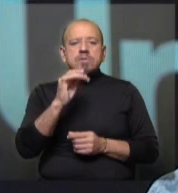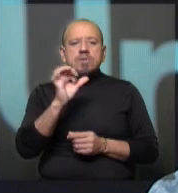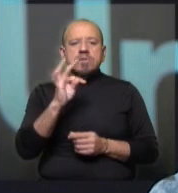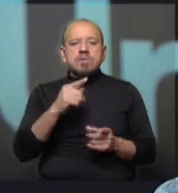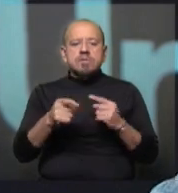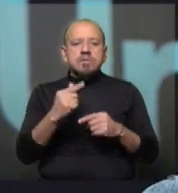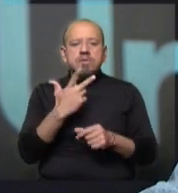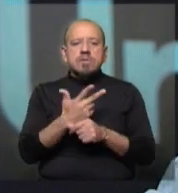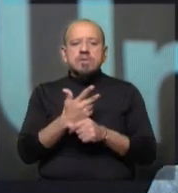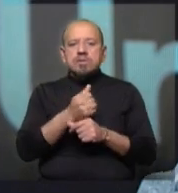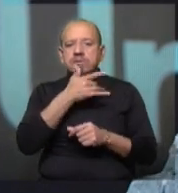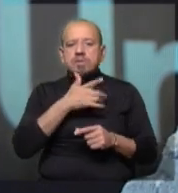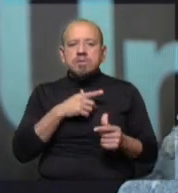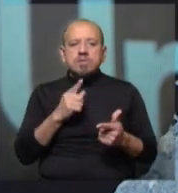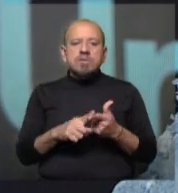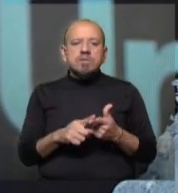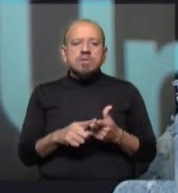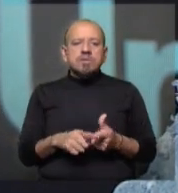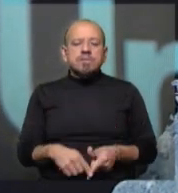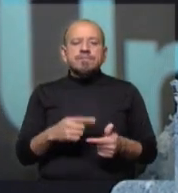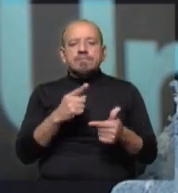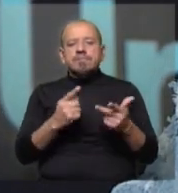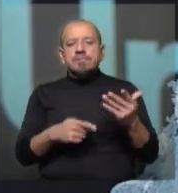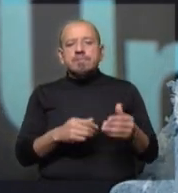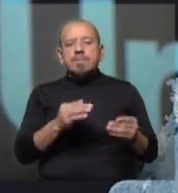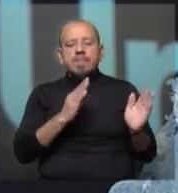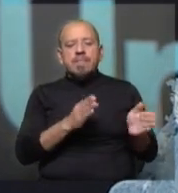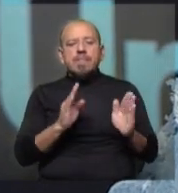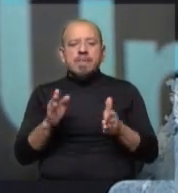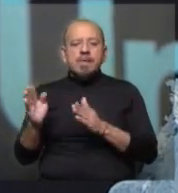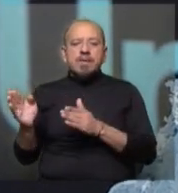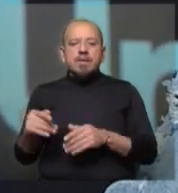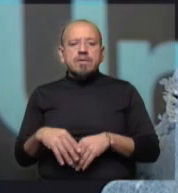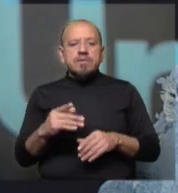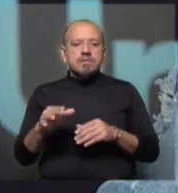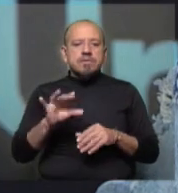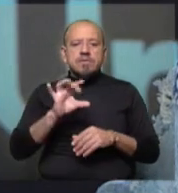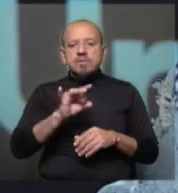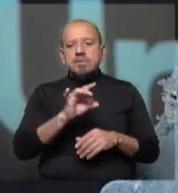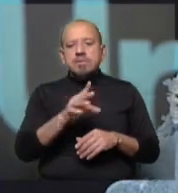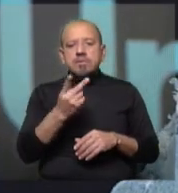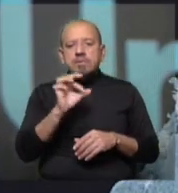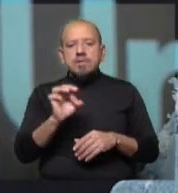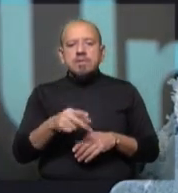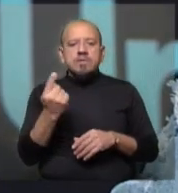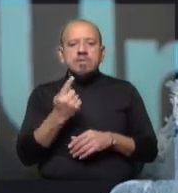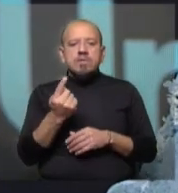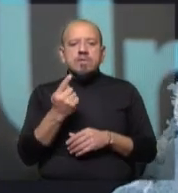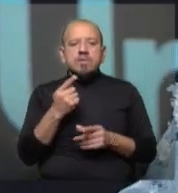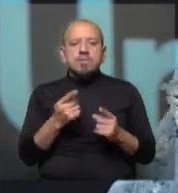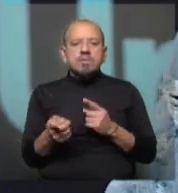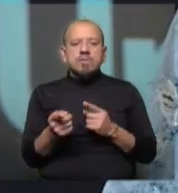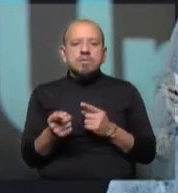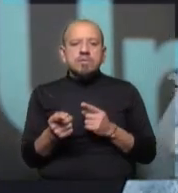serían tres historias que están divididas cada historia en capítulos que duran entre 15 20 minutos más o menos no capac pasar un